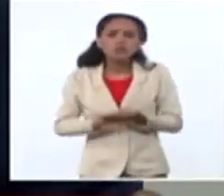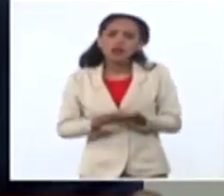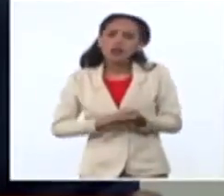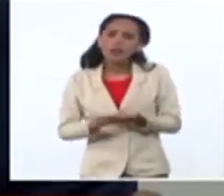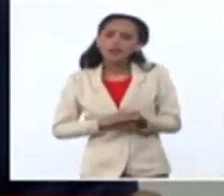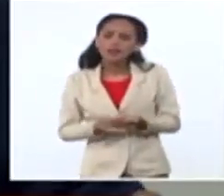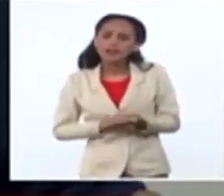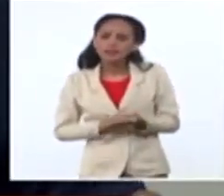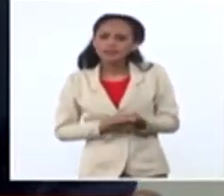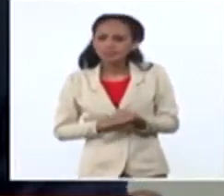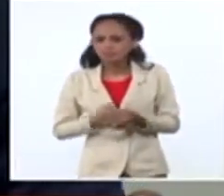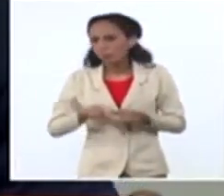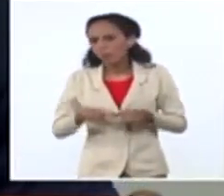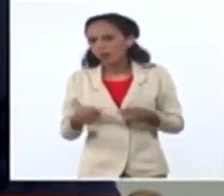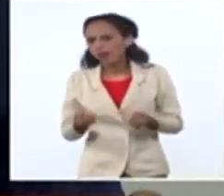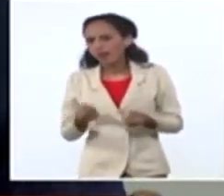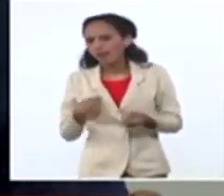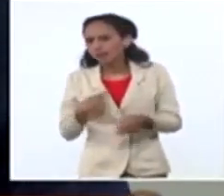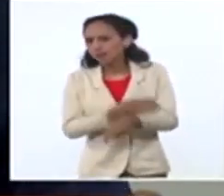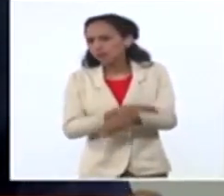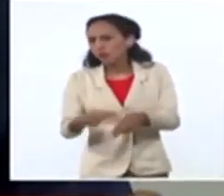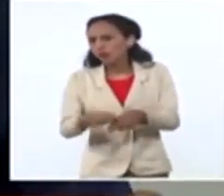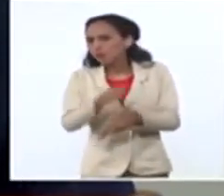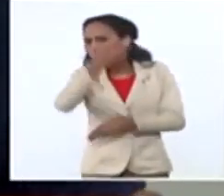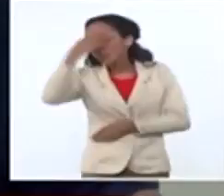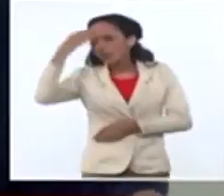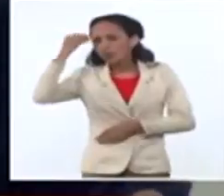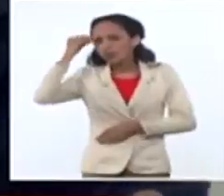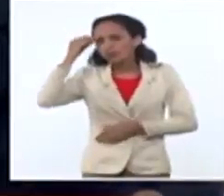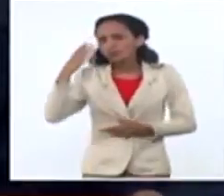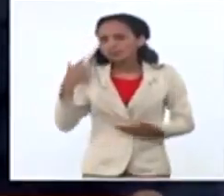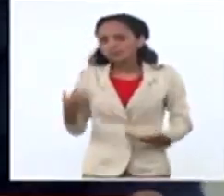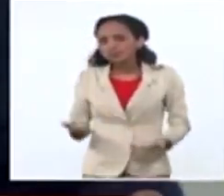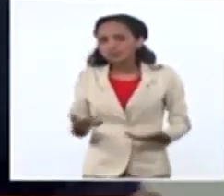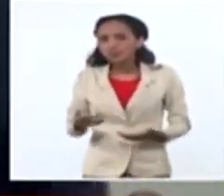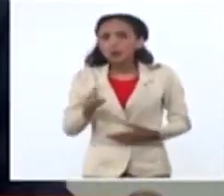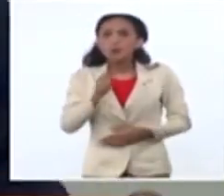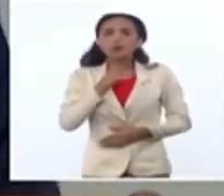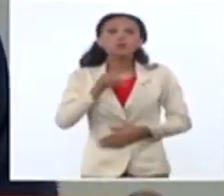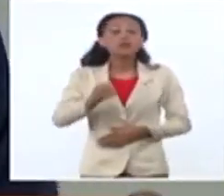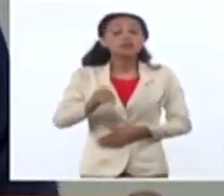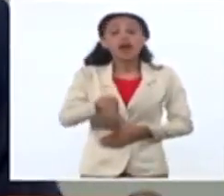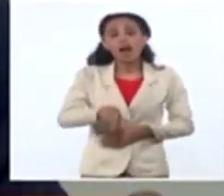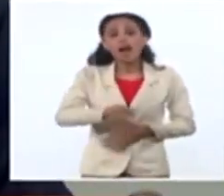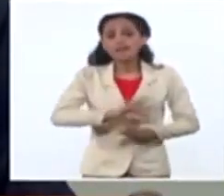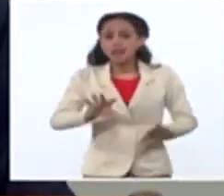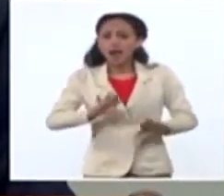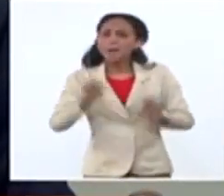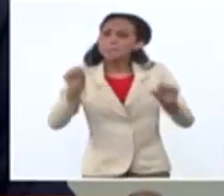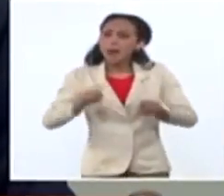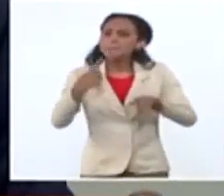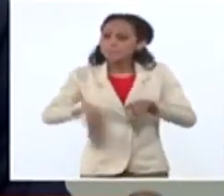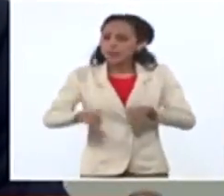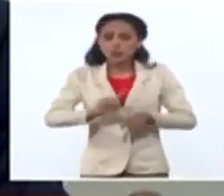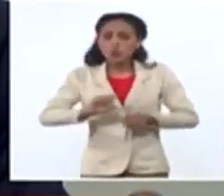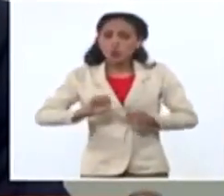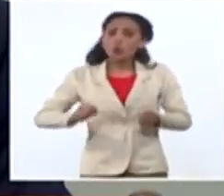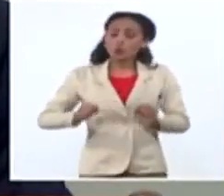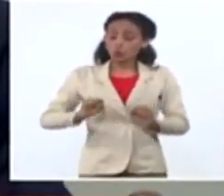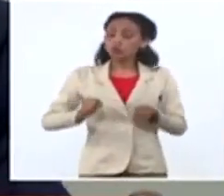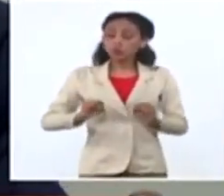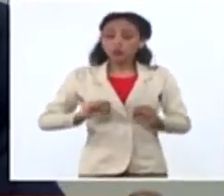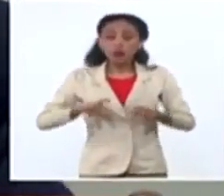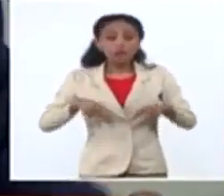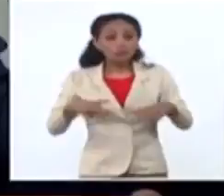dado garantías de que evitará que se repita, ni ha calificado de